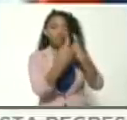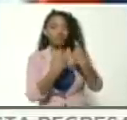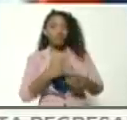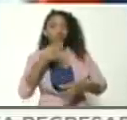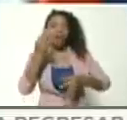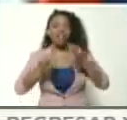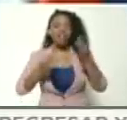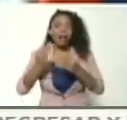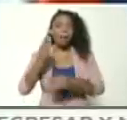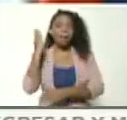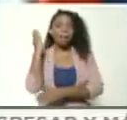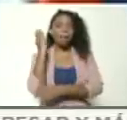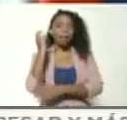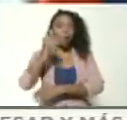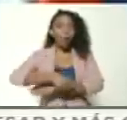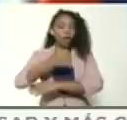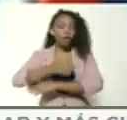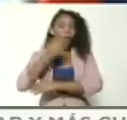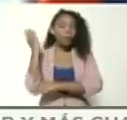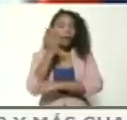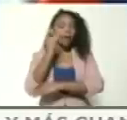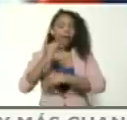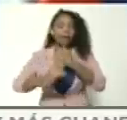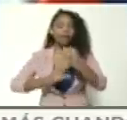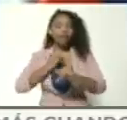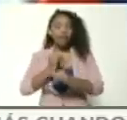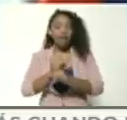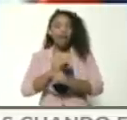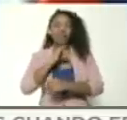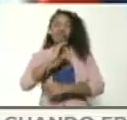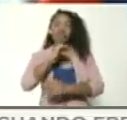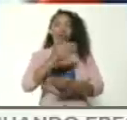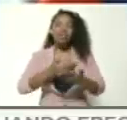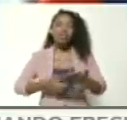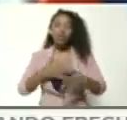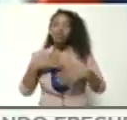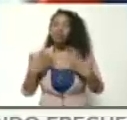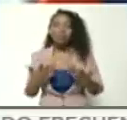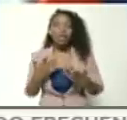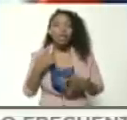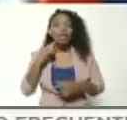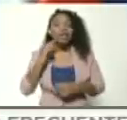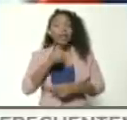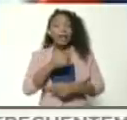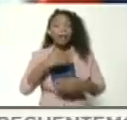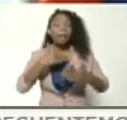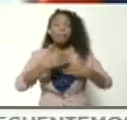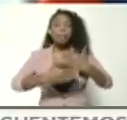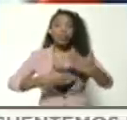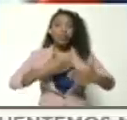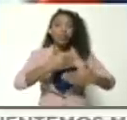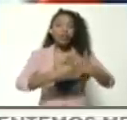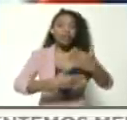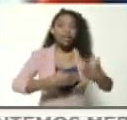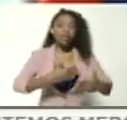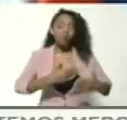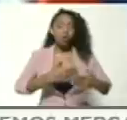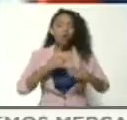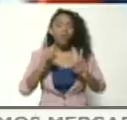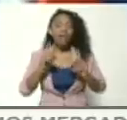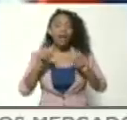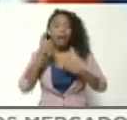de la Corte Penal Internacional, informando sobre la situación procesal de los